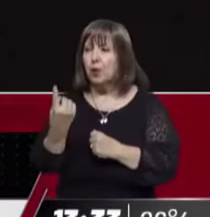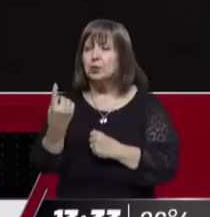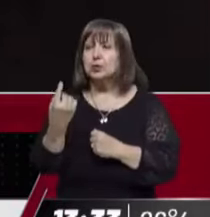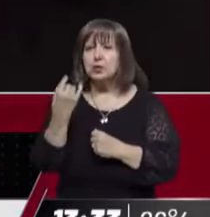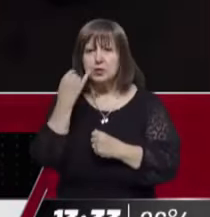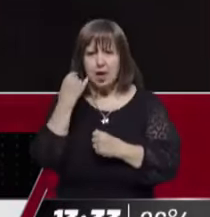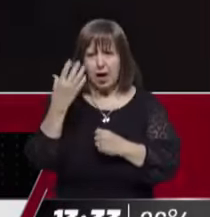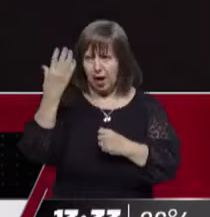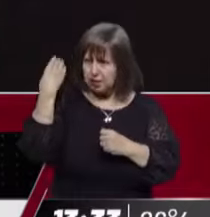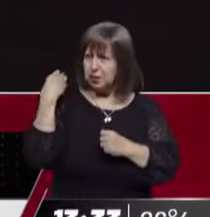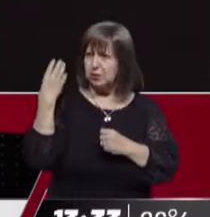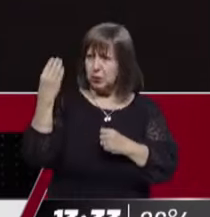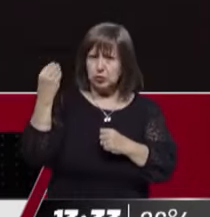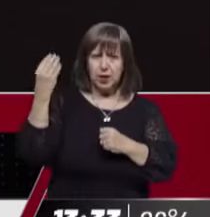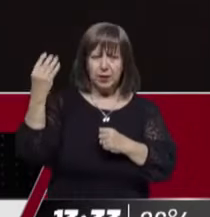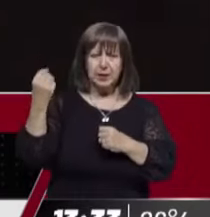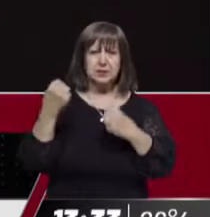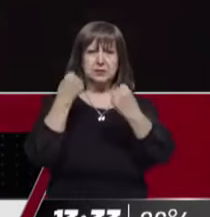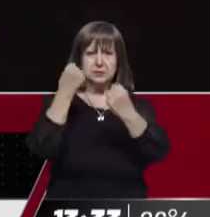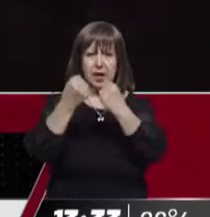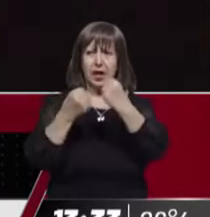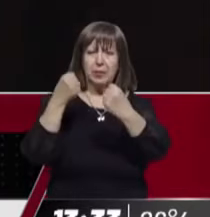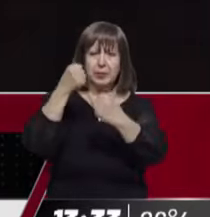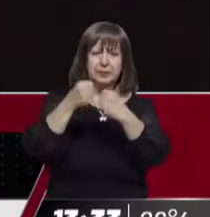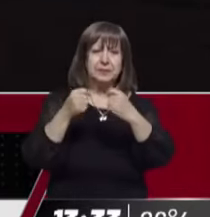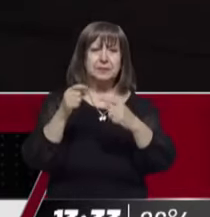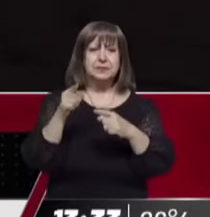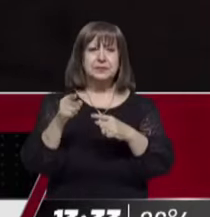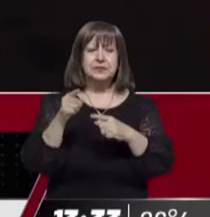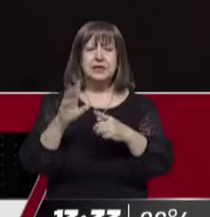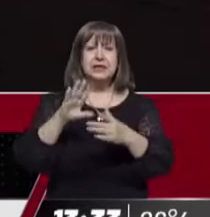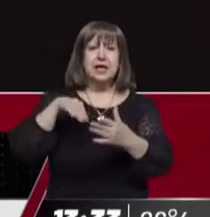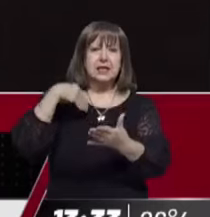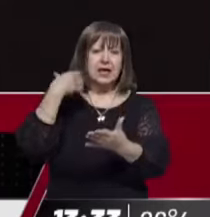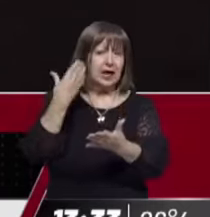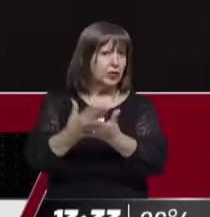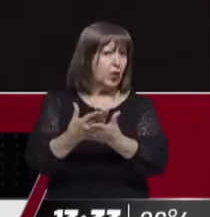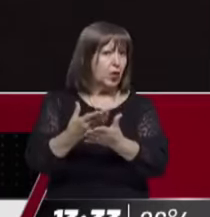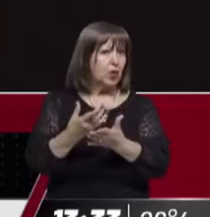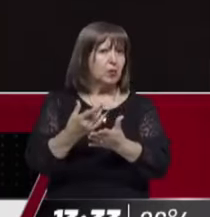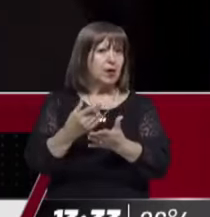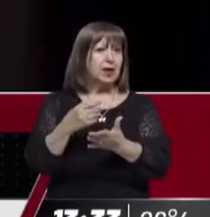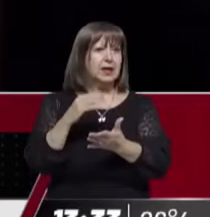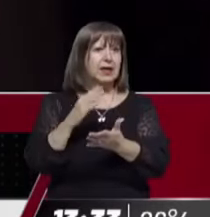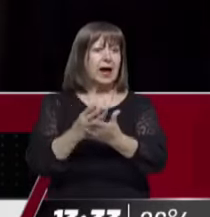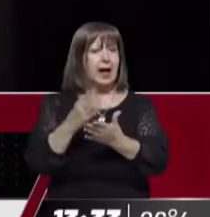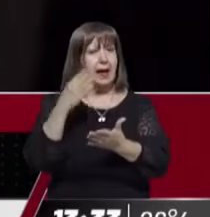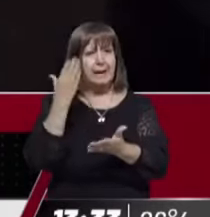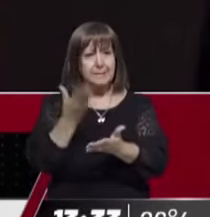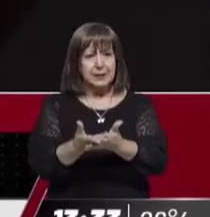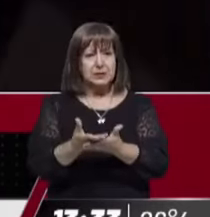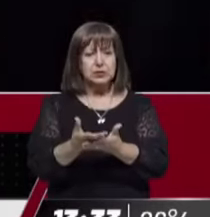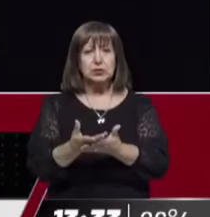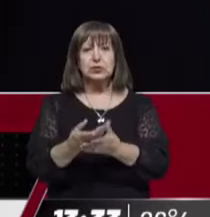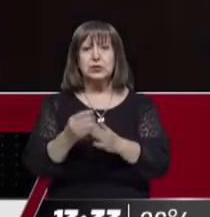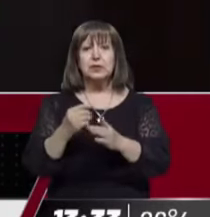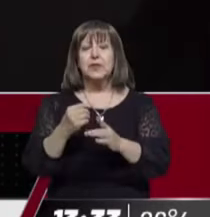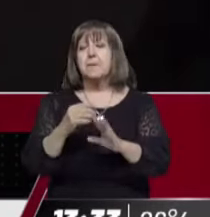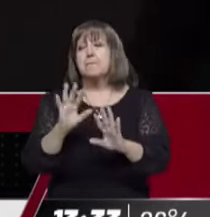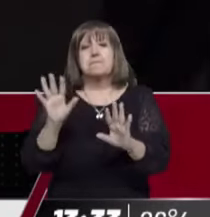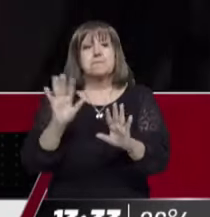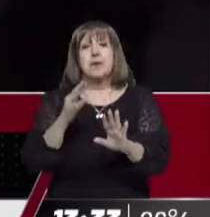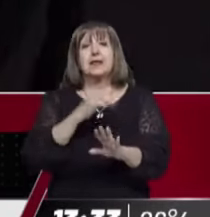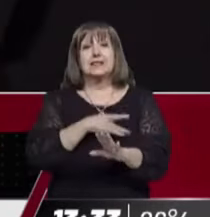otras oportunidades porque la agresión fue muy fuerte. De hecho, en un momento una de las chicas cae y no se sabe qué pasaba con ella, cae muy fuerte al piso. Mira,